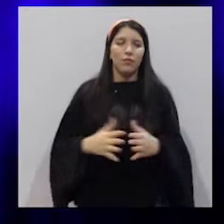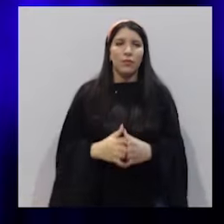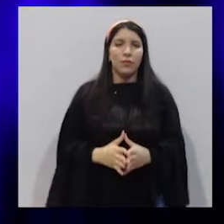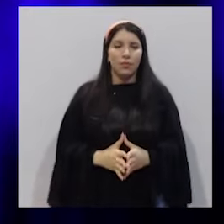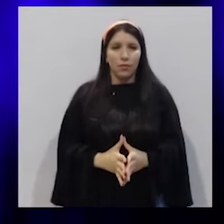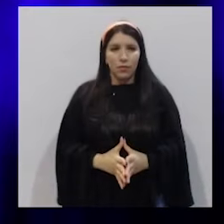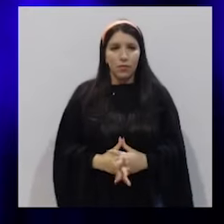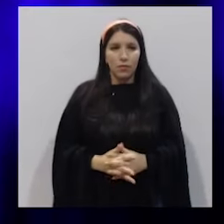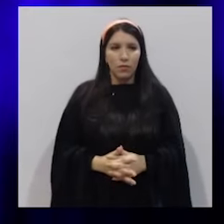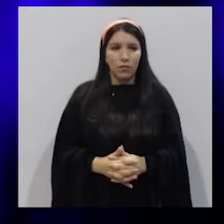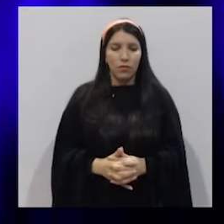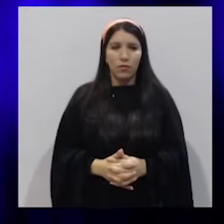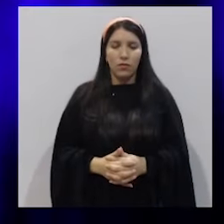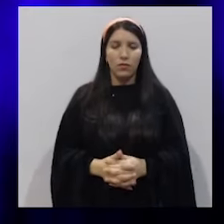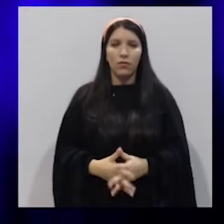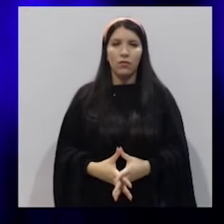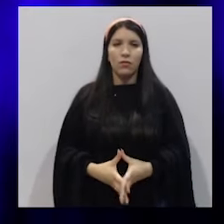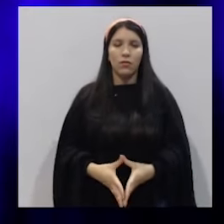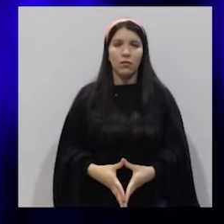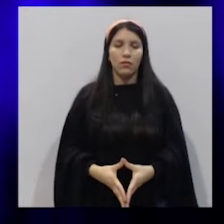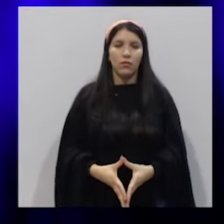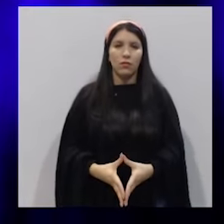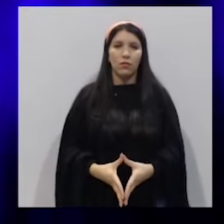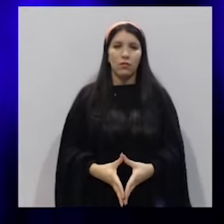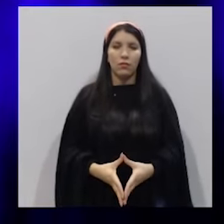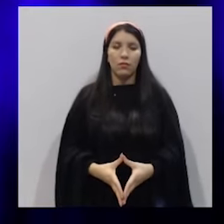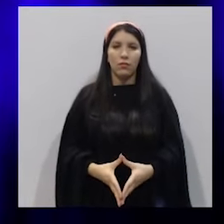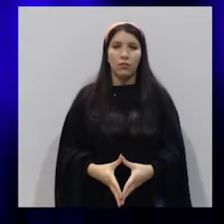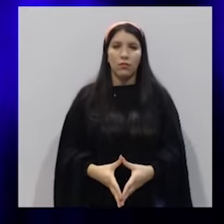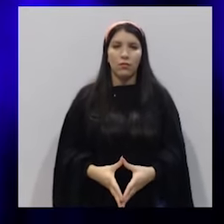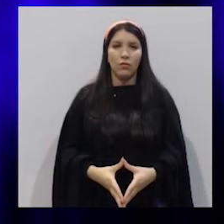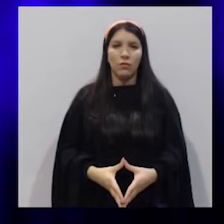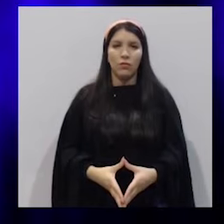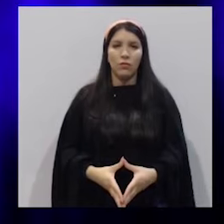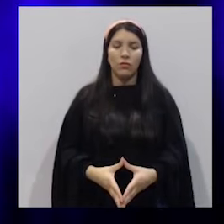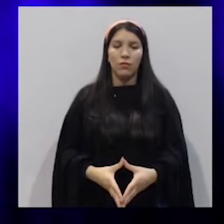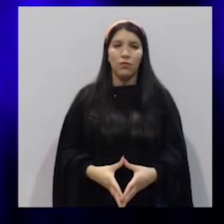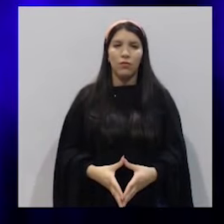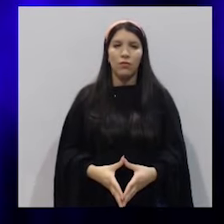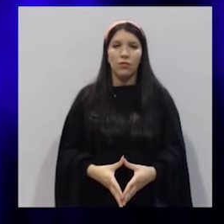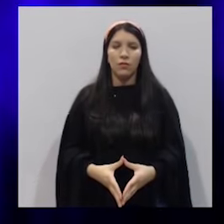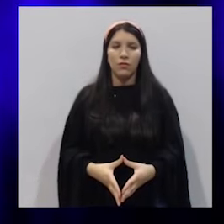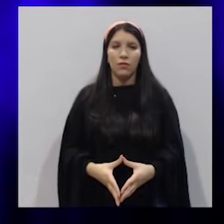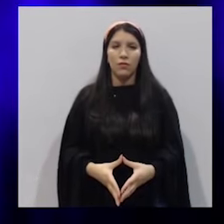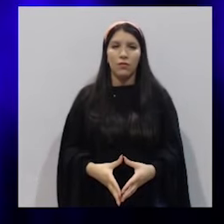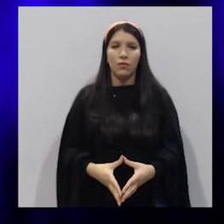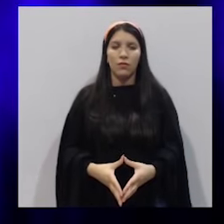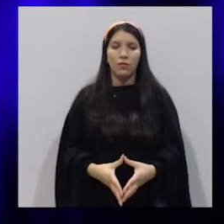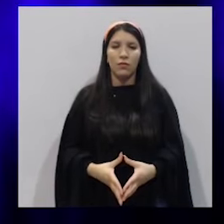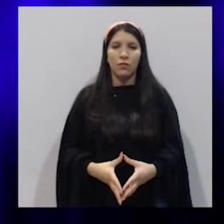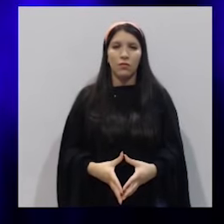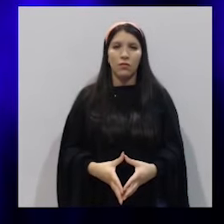tentados la biblia dice que jesús fue tentado más sin pecado todos podemos ser tentados pero no caer